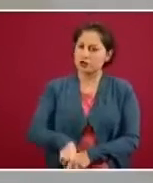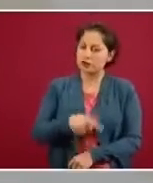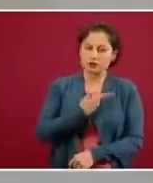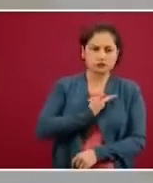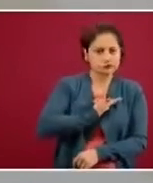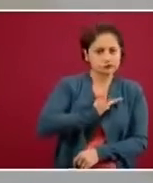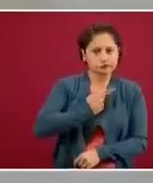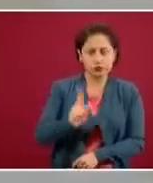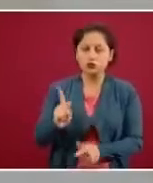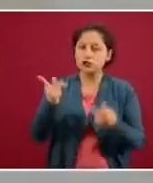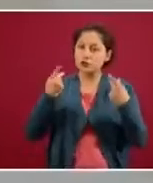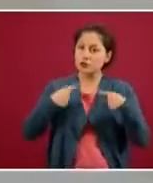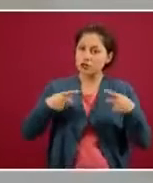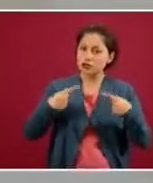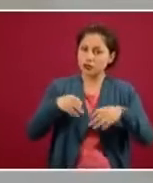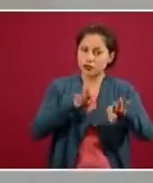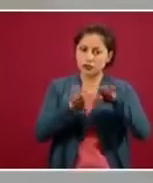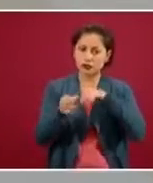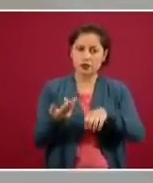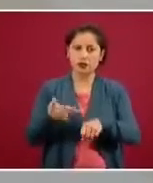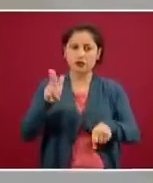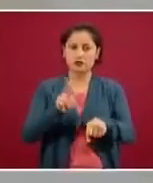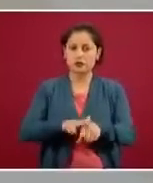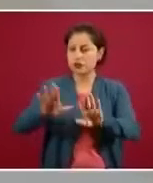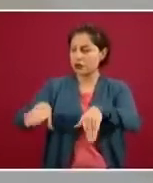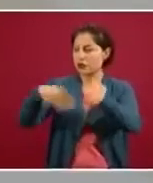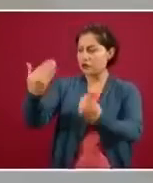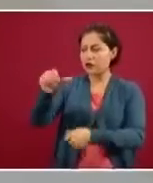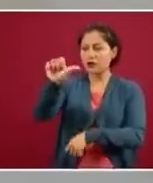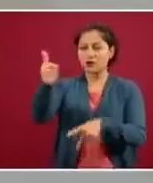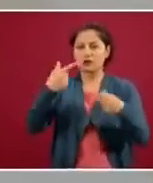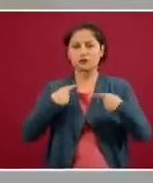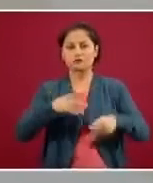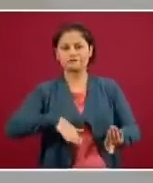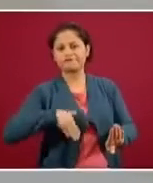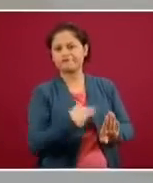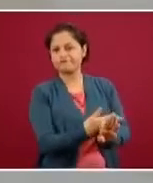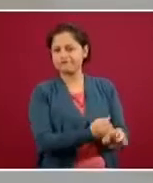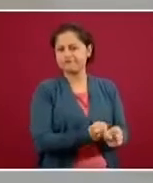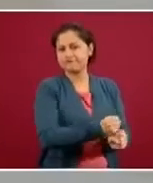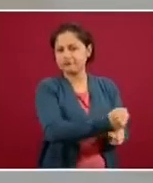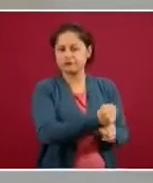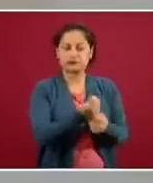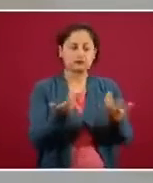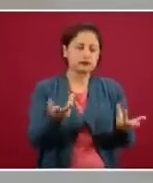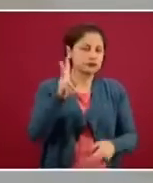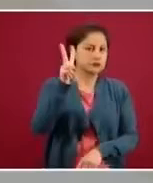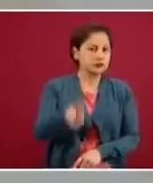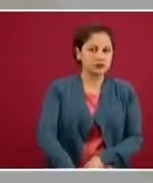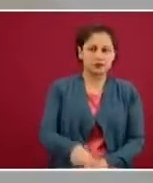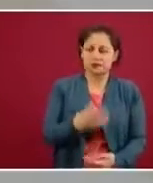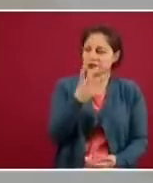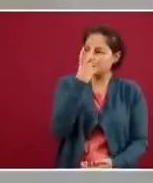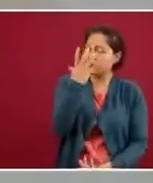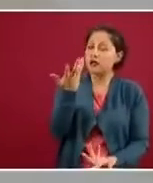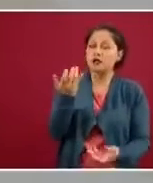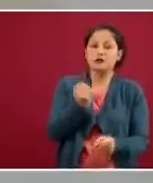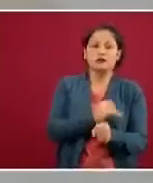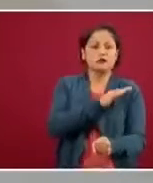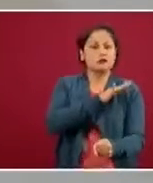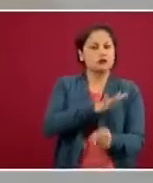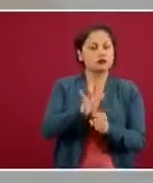salud reciba ataques. Es verdaderamente indignante, es insólito, es